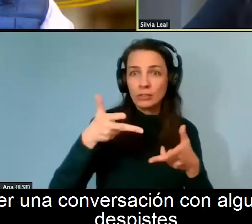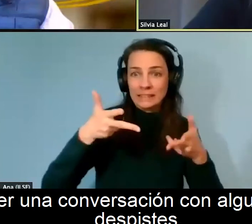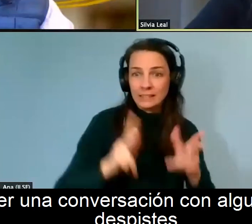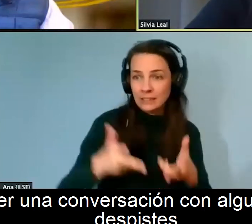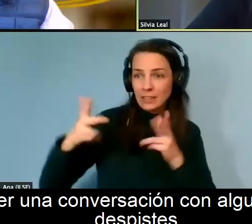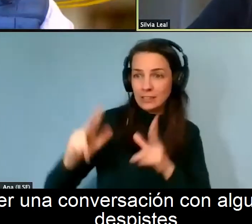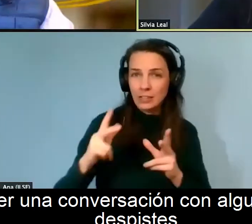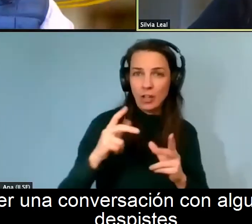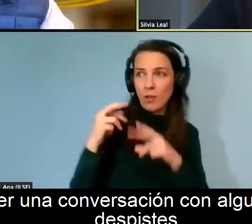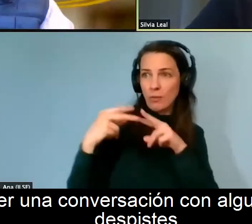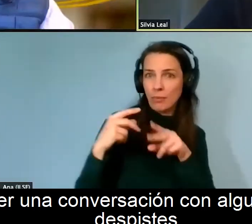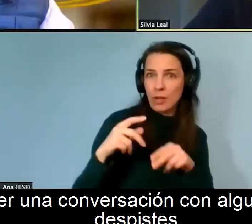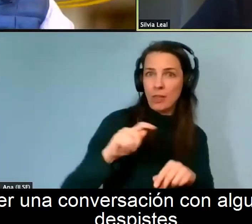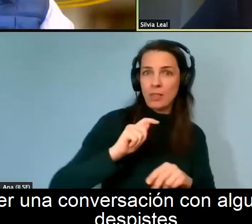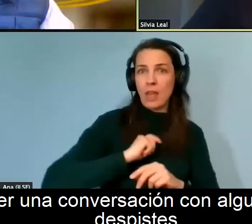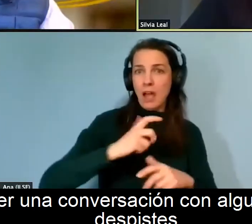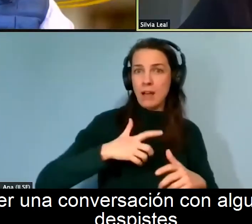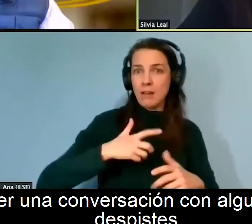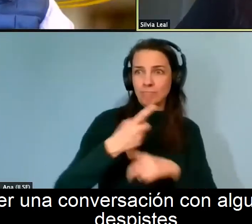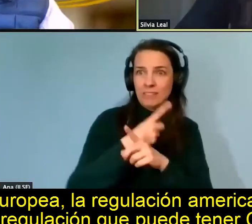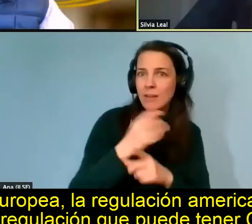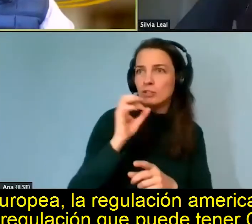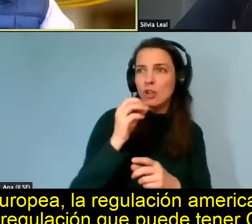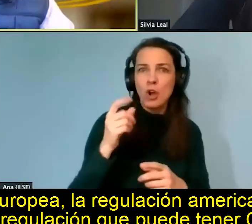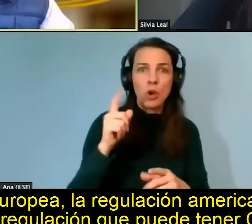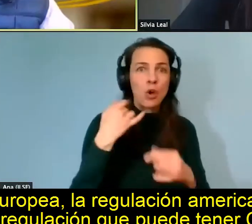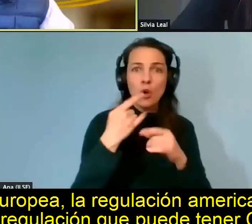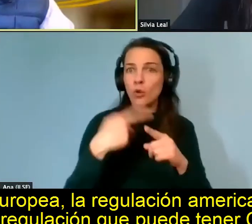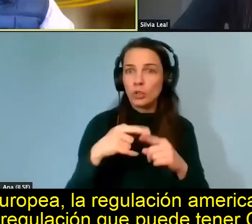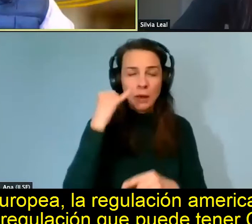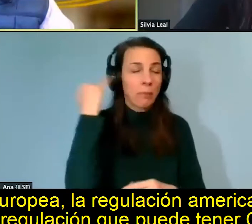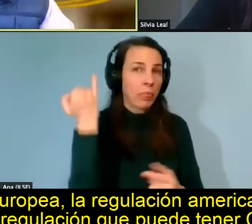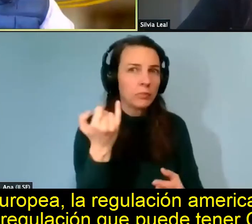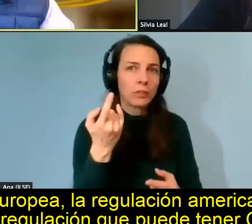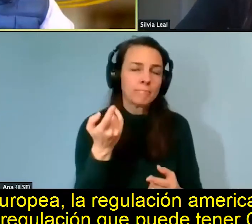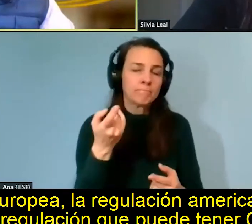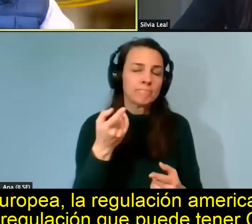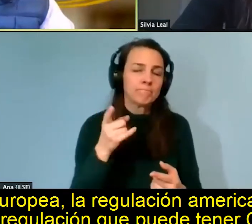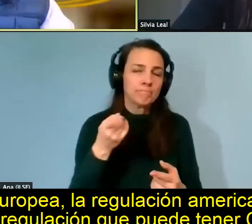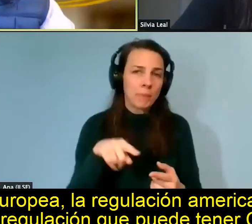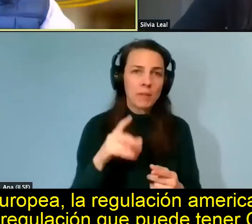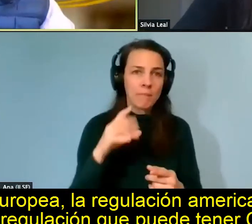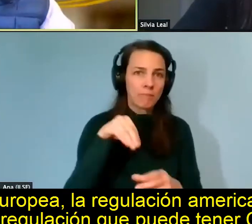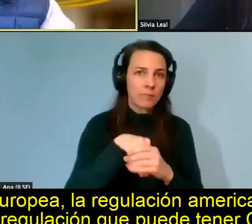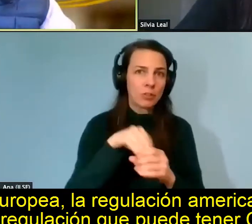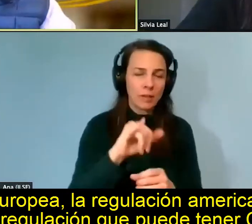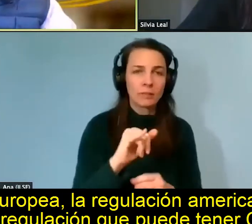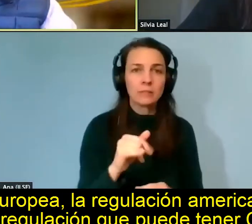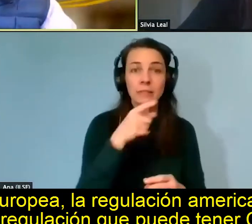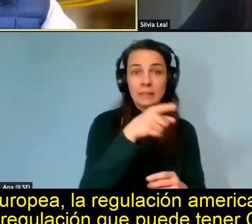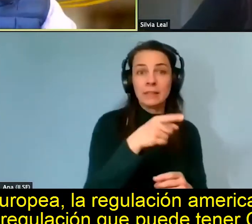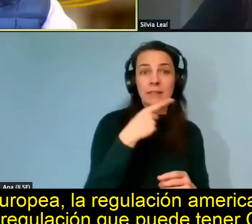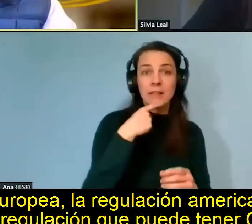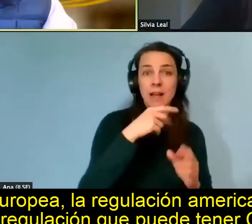los despistes, ¿no? Entonces, bueno. Hablar de regulación, la regulación europea, la regulación americana es